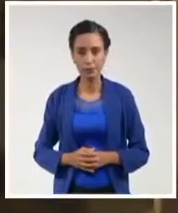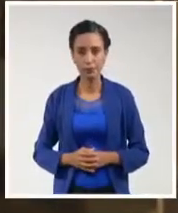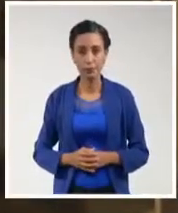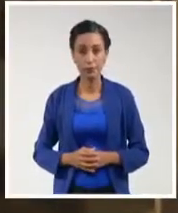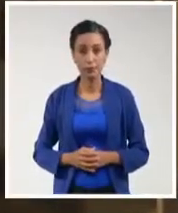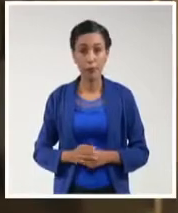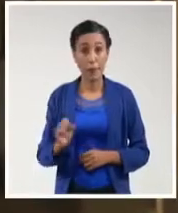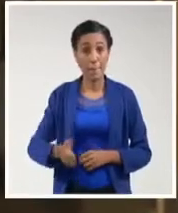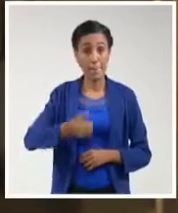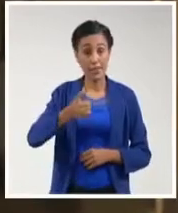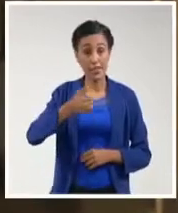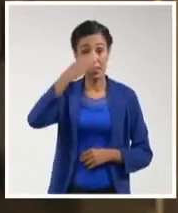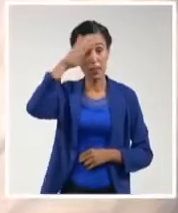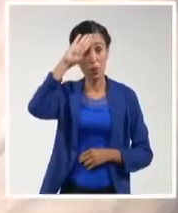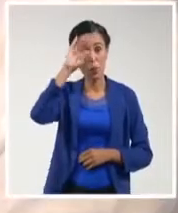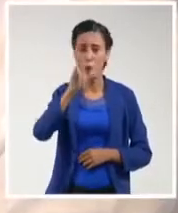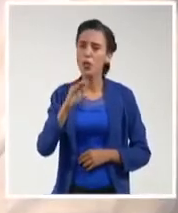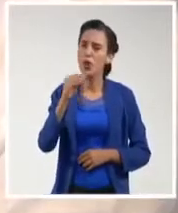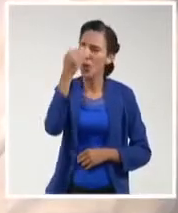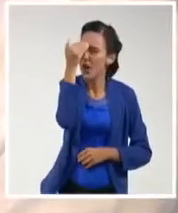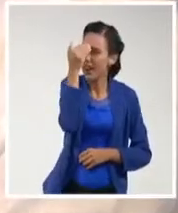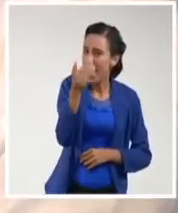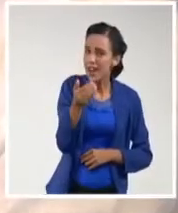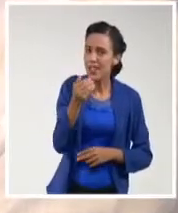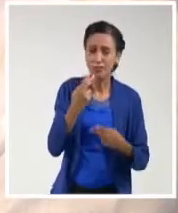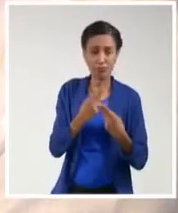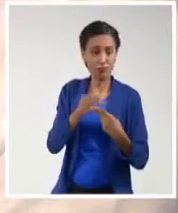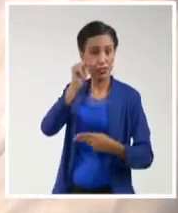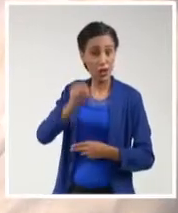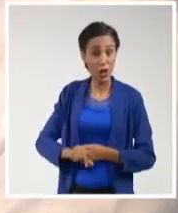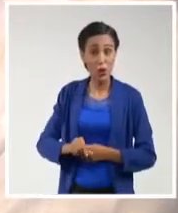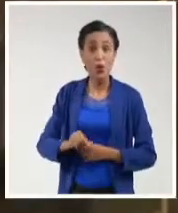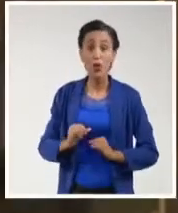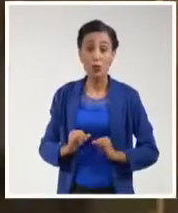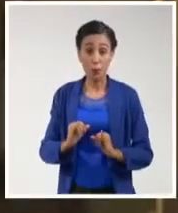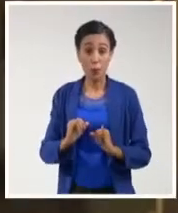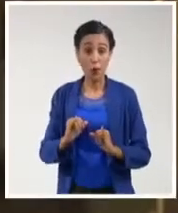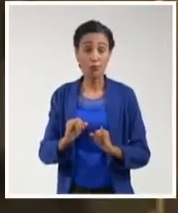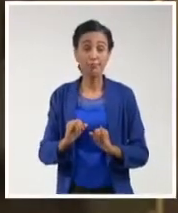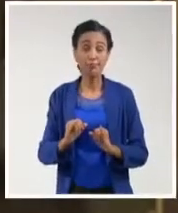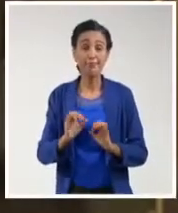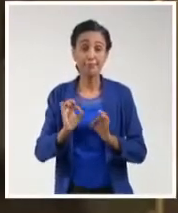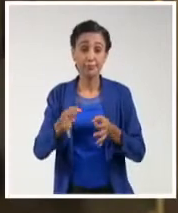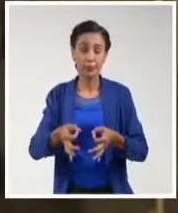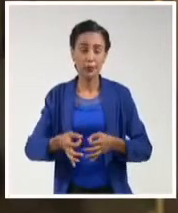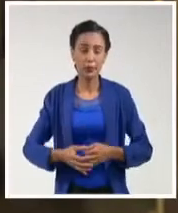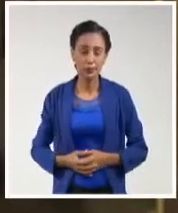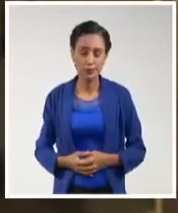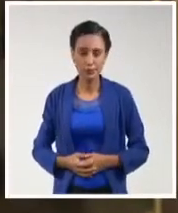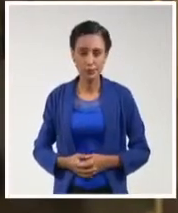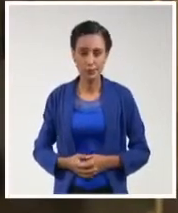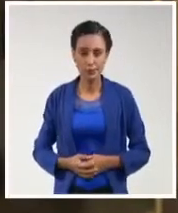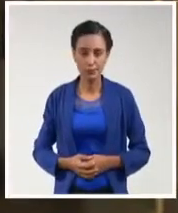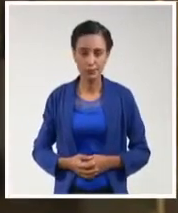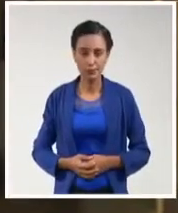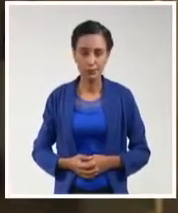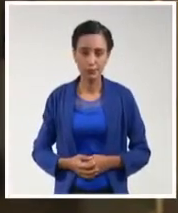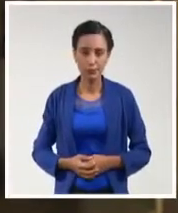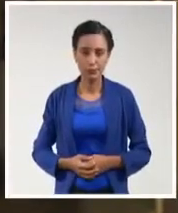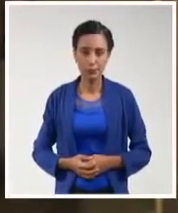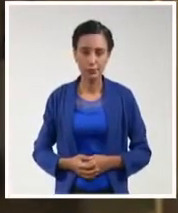alto reconocimiento, dado a conocer por el primer secretario del Comité Central del Partido y presidente de la